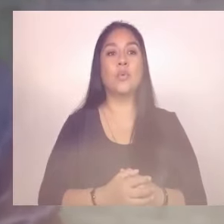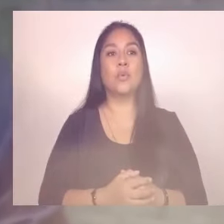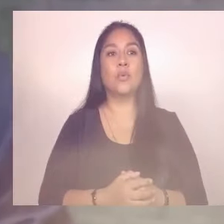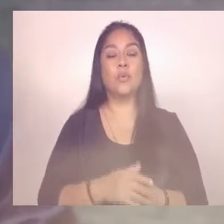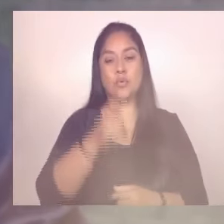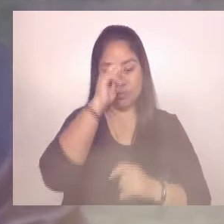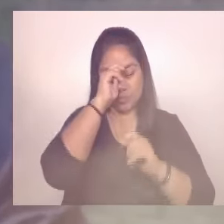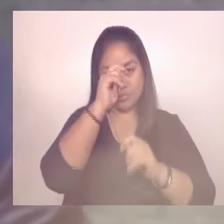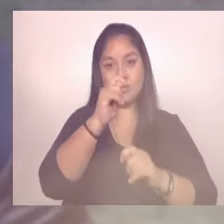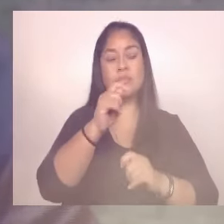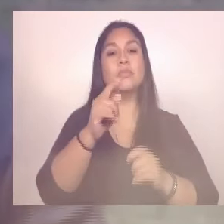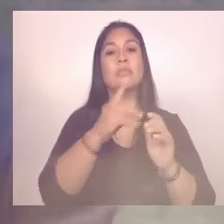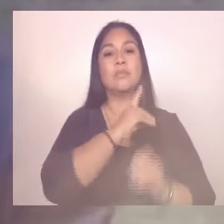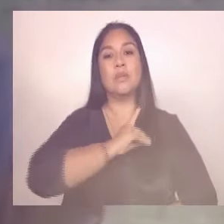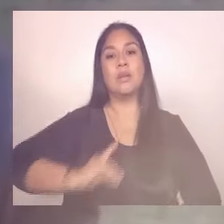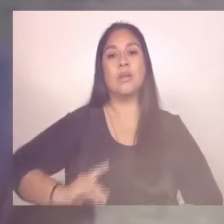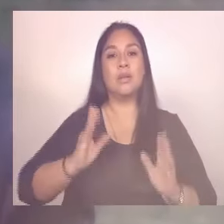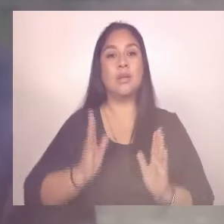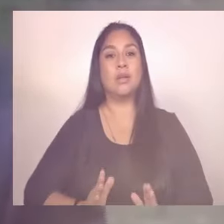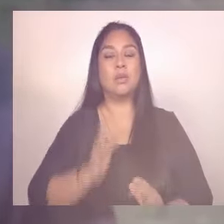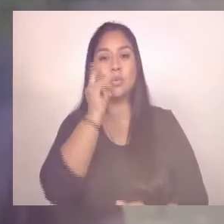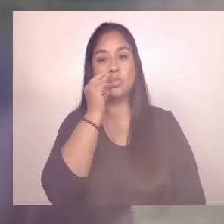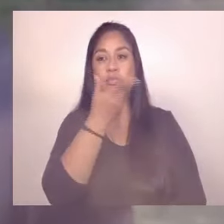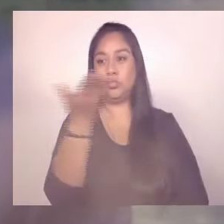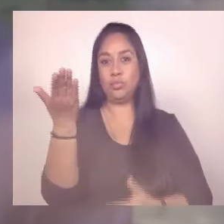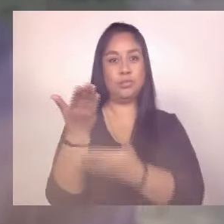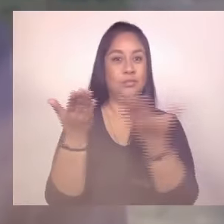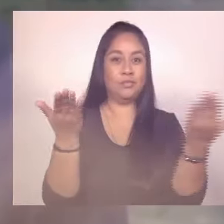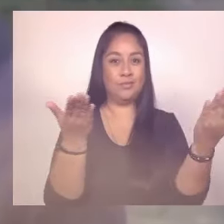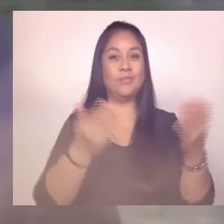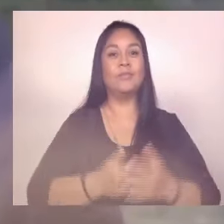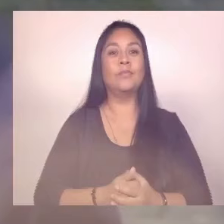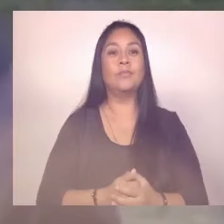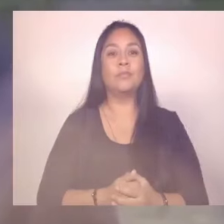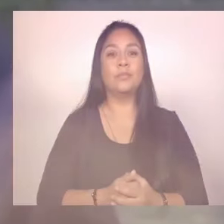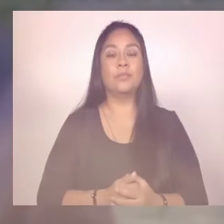Gobierno, honorables delegados, señoras y señores.